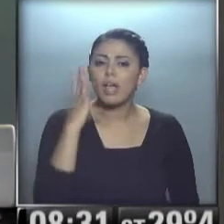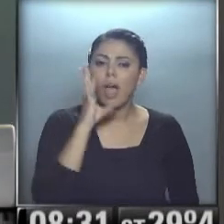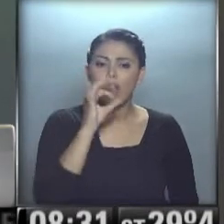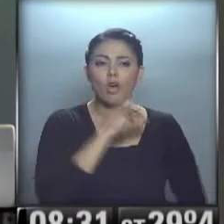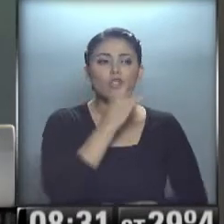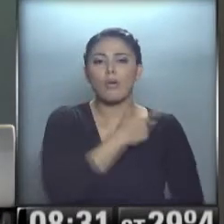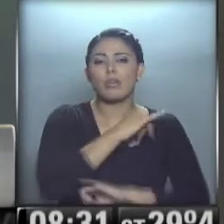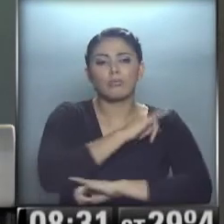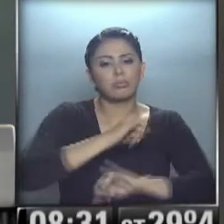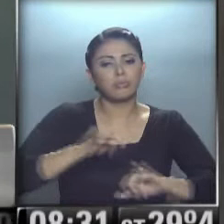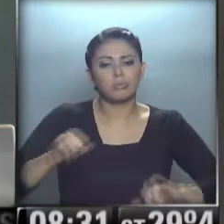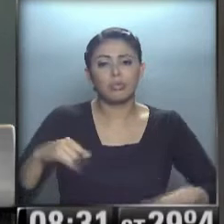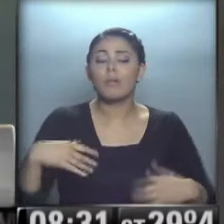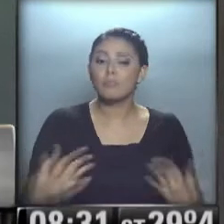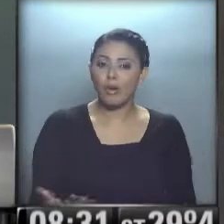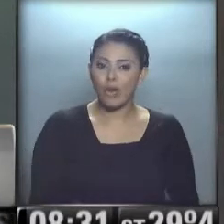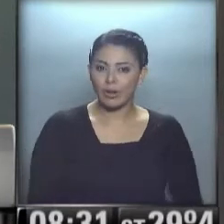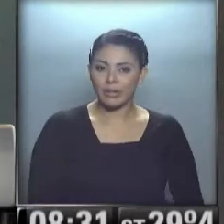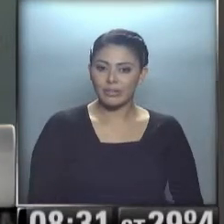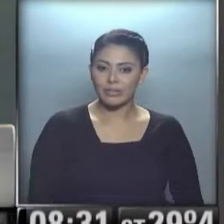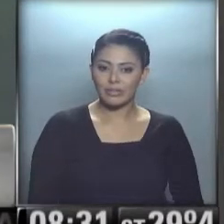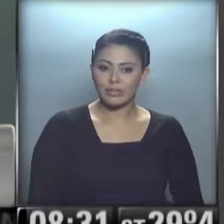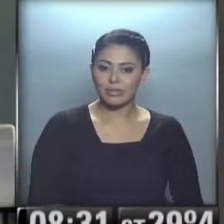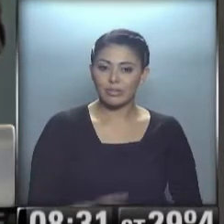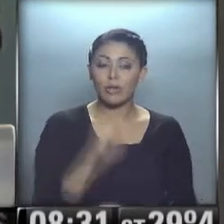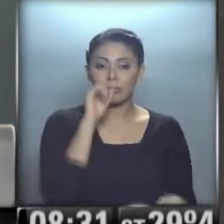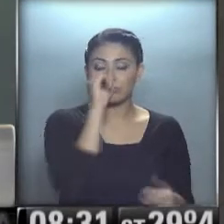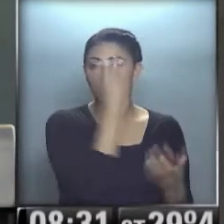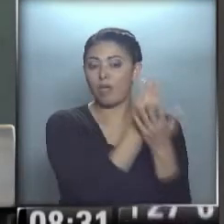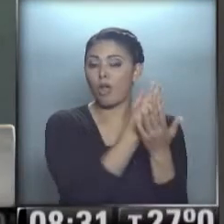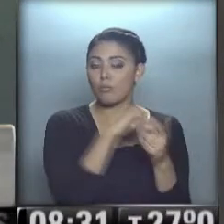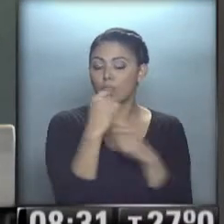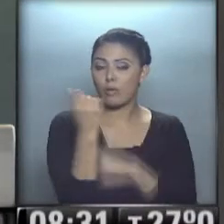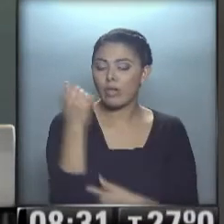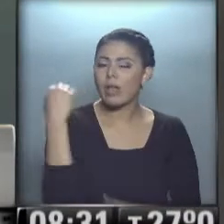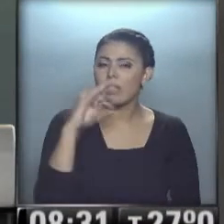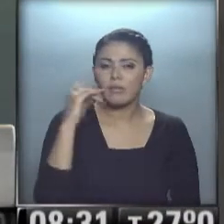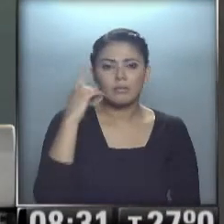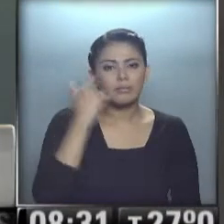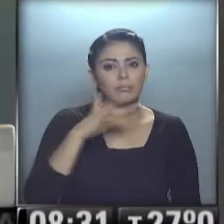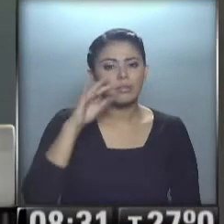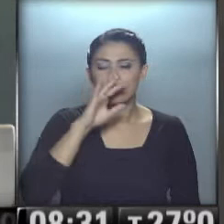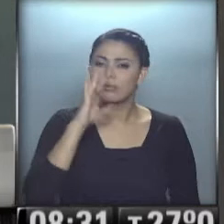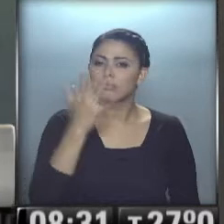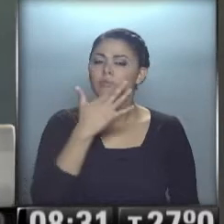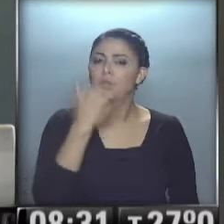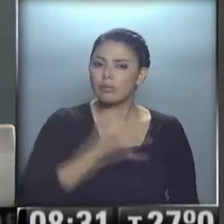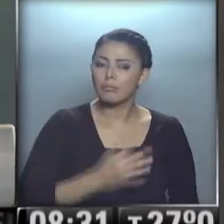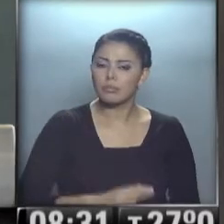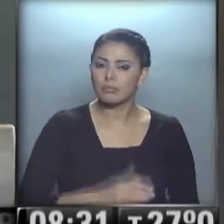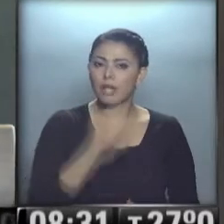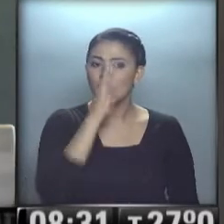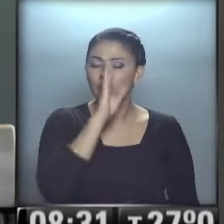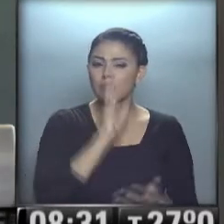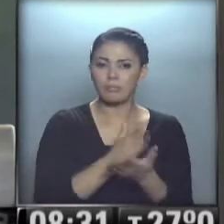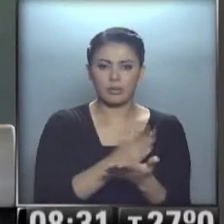del gobierno, que para eso está en ejercicio del poder, lo que deberíamos tener es un reconocimiento objetivo, porque el reconocimiento